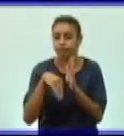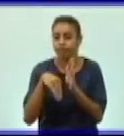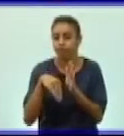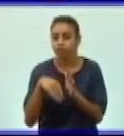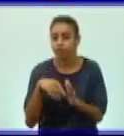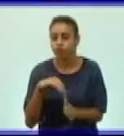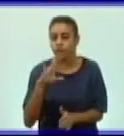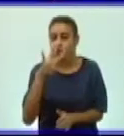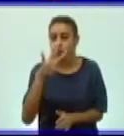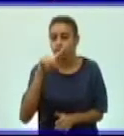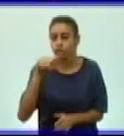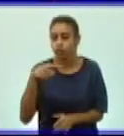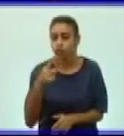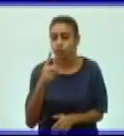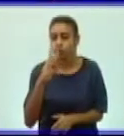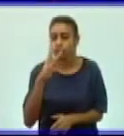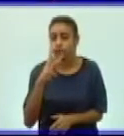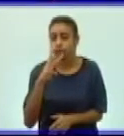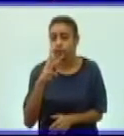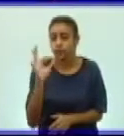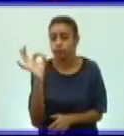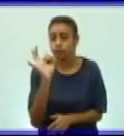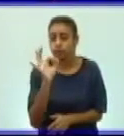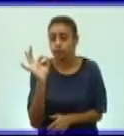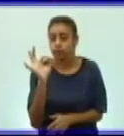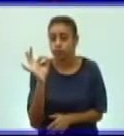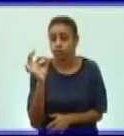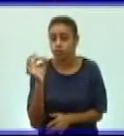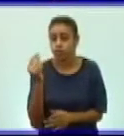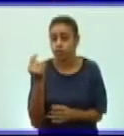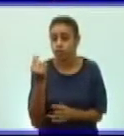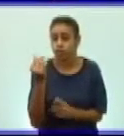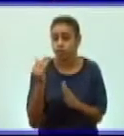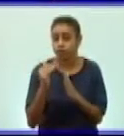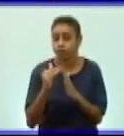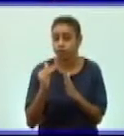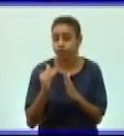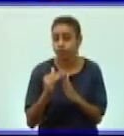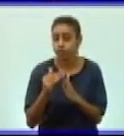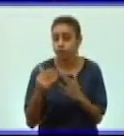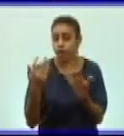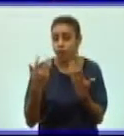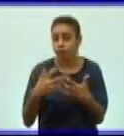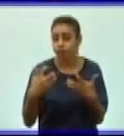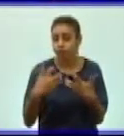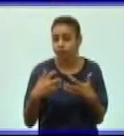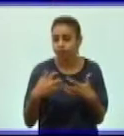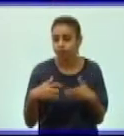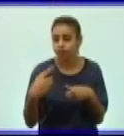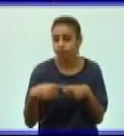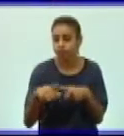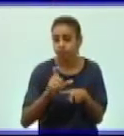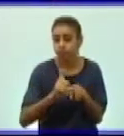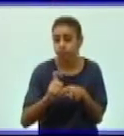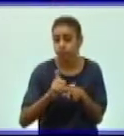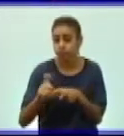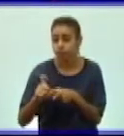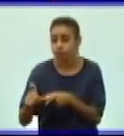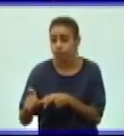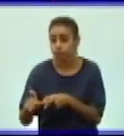Increíble ese descenso en cuanto a la renta nacional. La producción agrícola de un 4,2 que existía